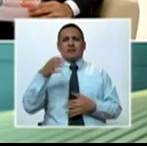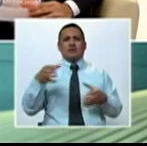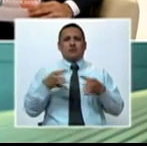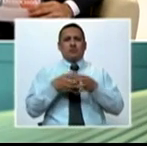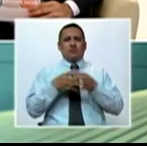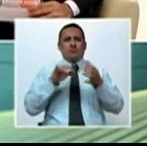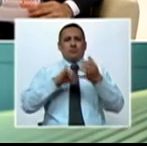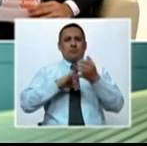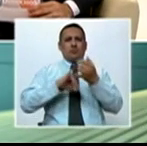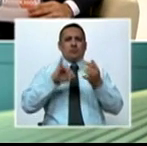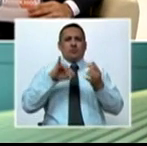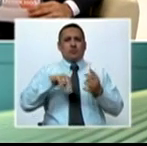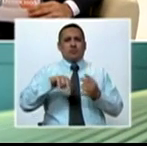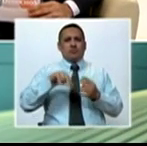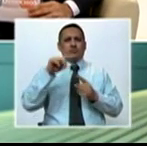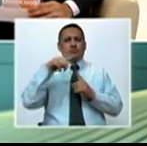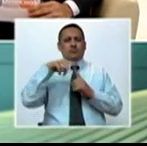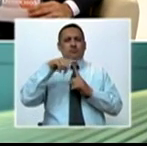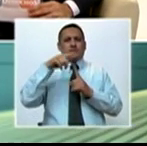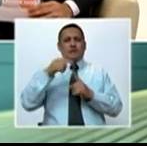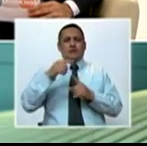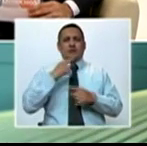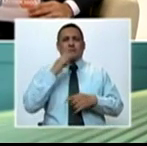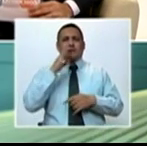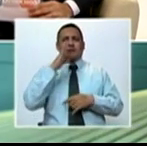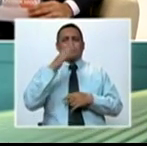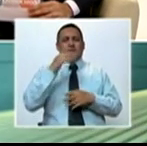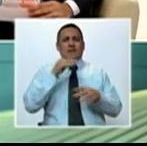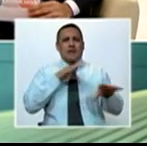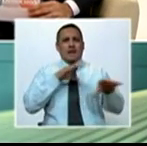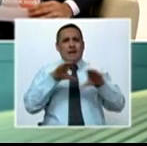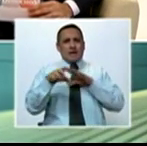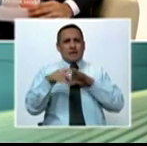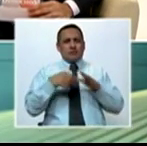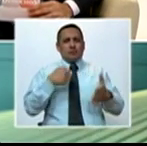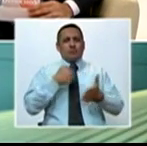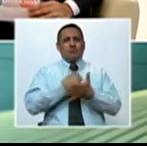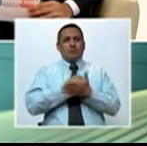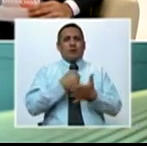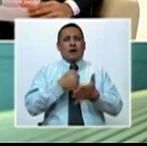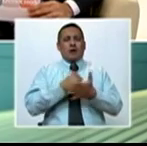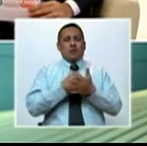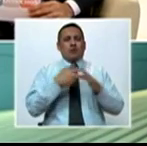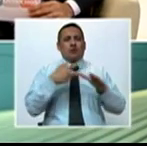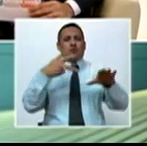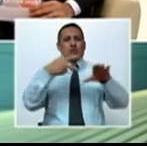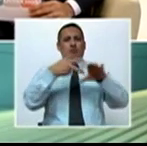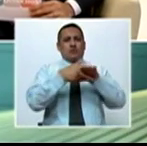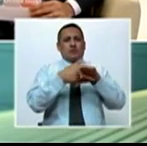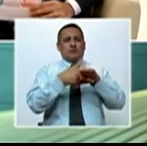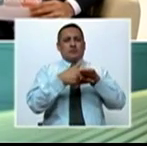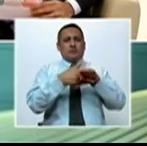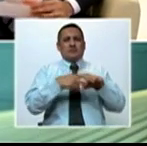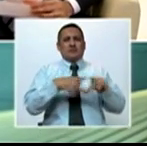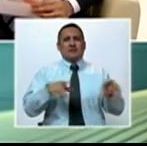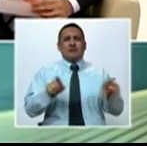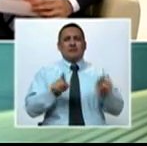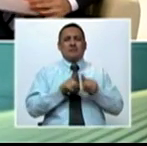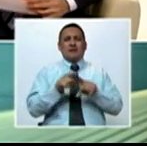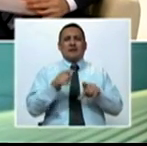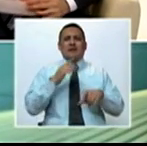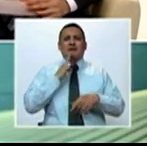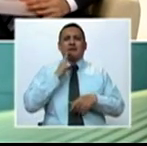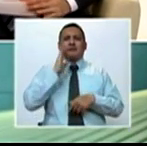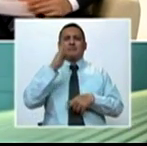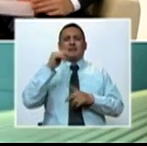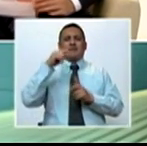proveniente de la SUNAT que le está haciendo una cobranza coactiva. Sí. ¿Y qué